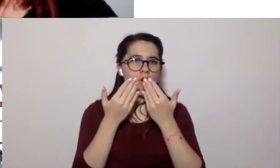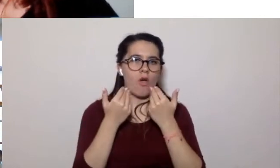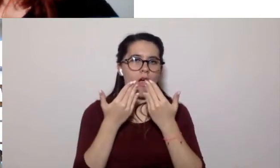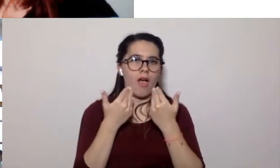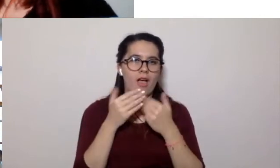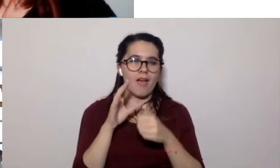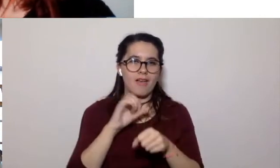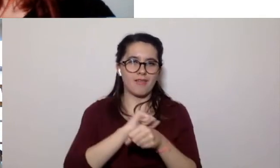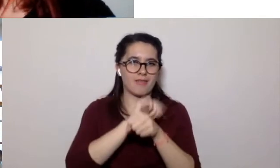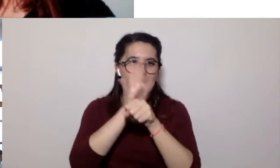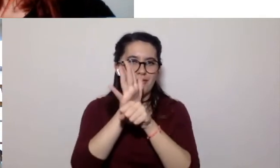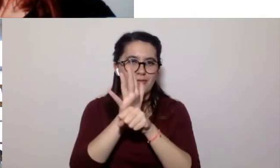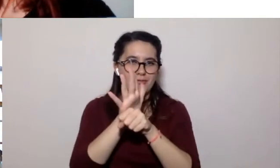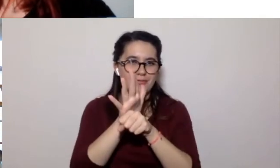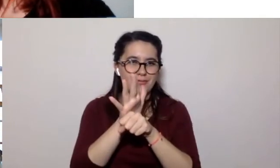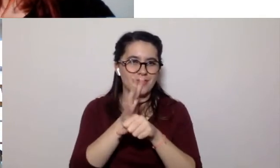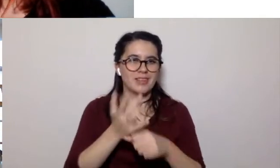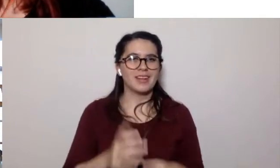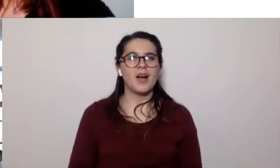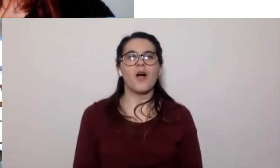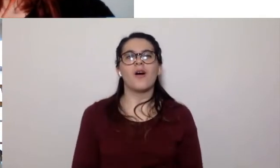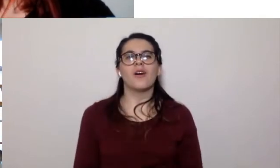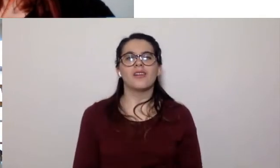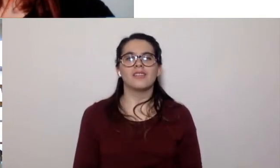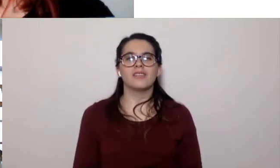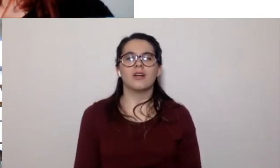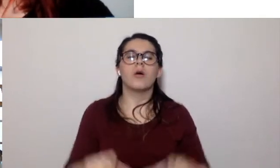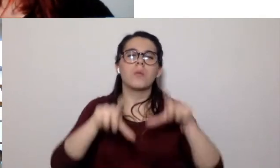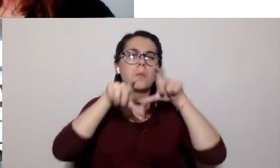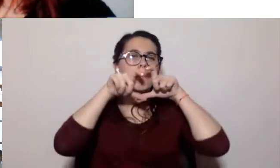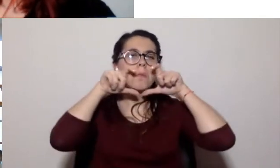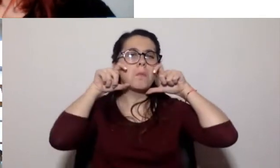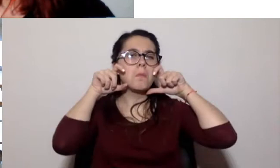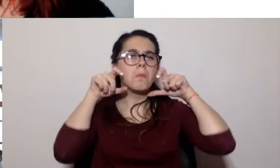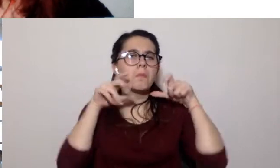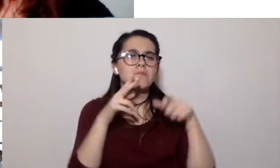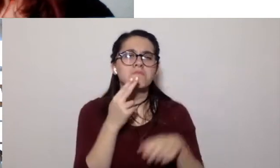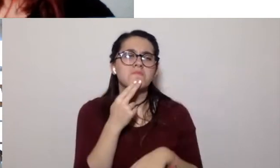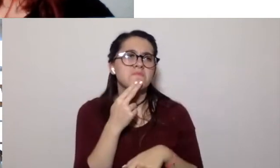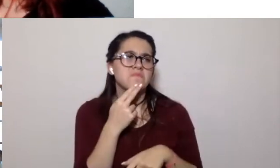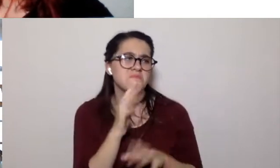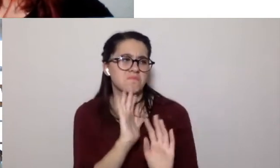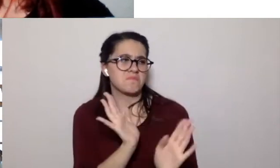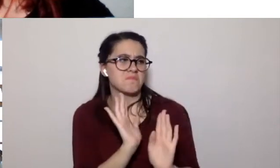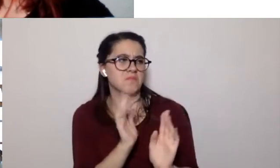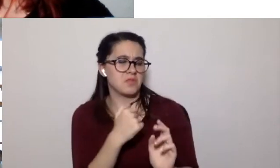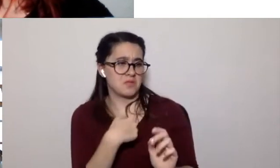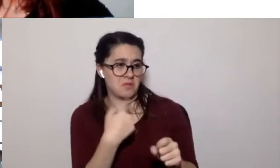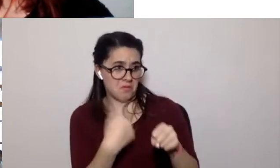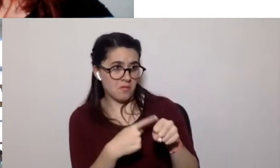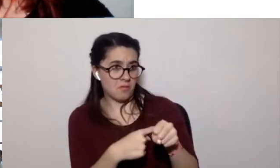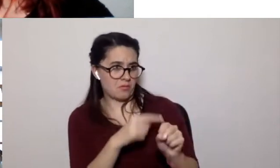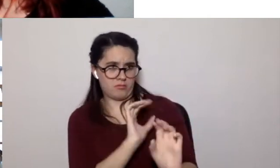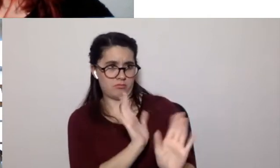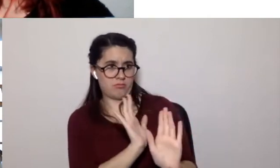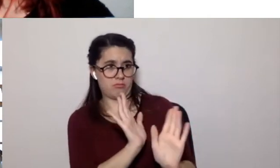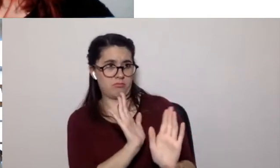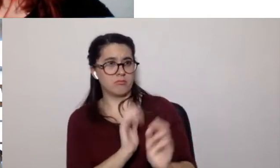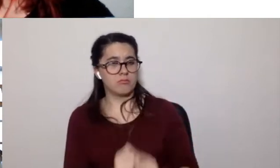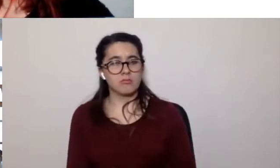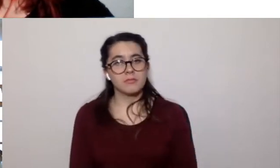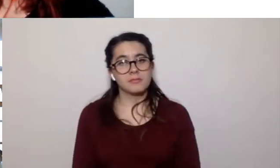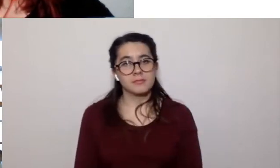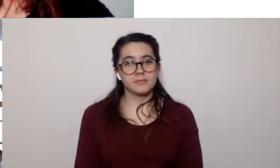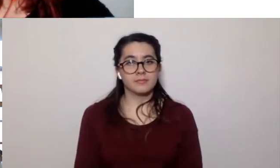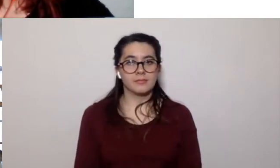coronavirus. O no es necesario el tapabocas porque yo no estoy enfermo, ¿no? O, ay, no pasa nada si